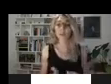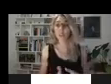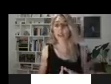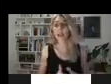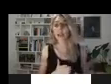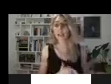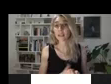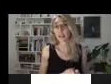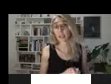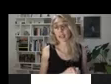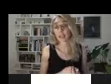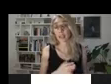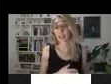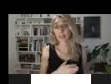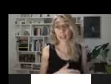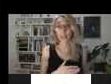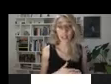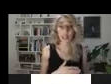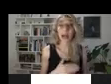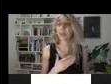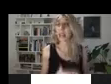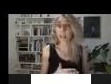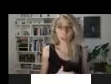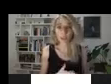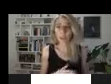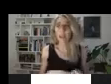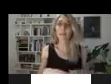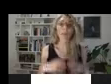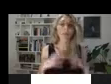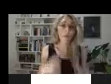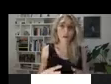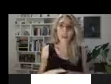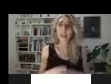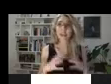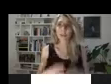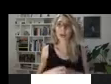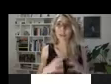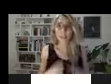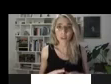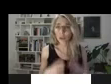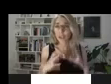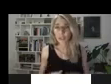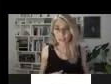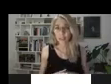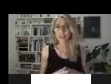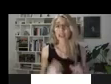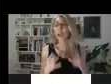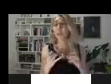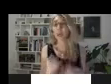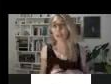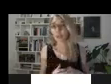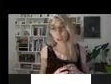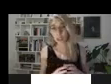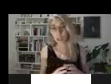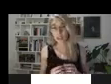las oportunidades de aplicación. Por favor, estemos atentos, atentas a